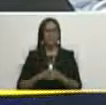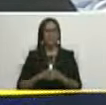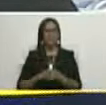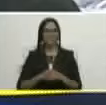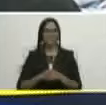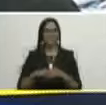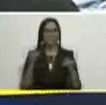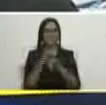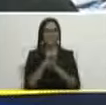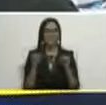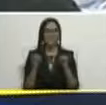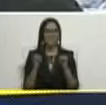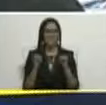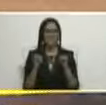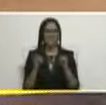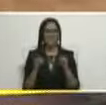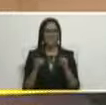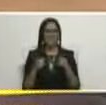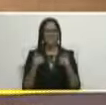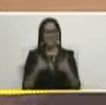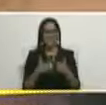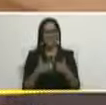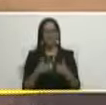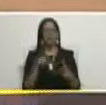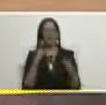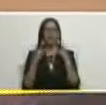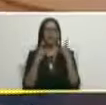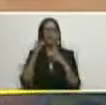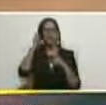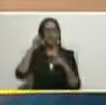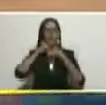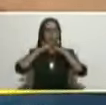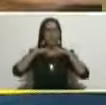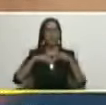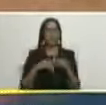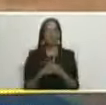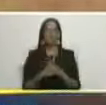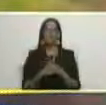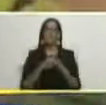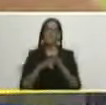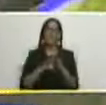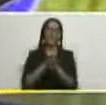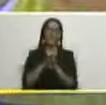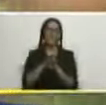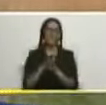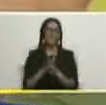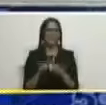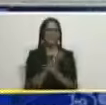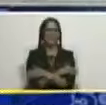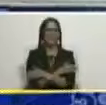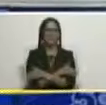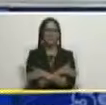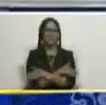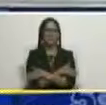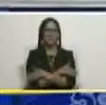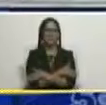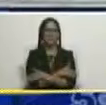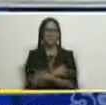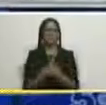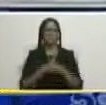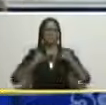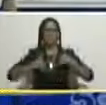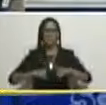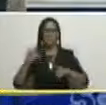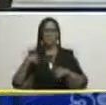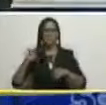¿Fina? Bueno, activado, pues. Que Dios te bendiga, pues. Bueno, para adelante, pues. Te felicito por esas hijas